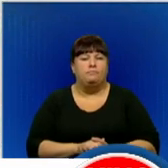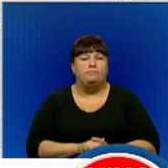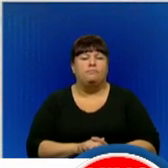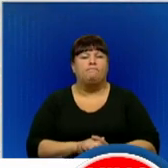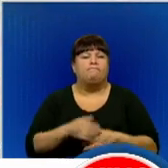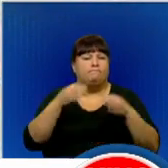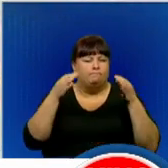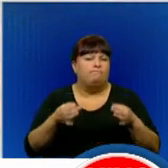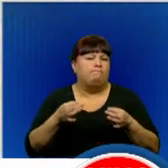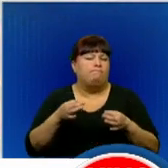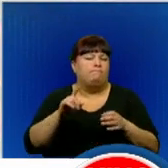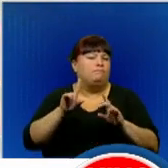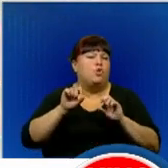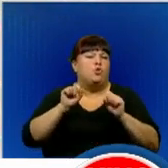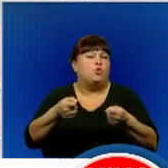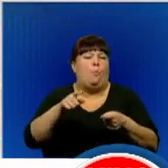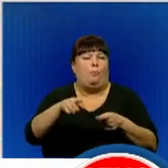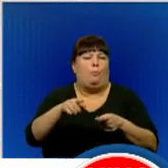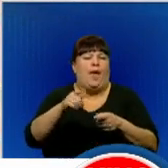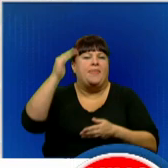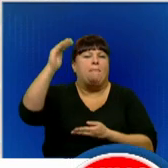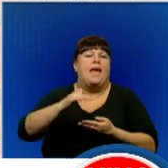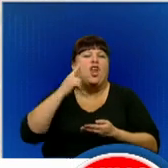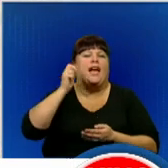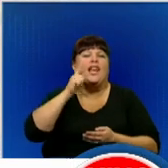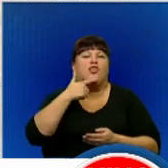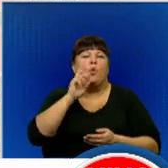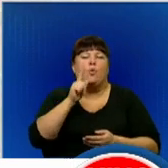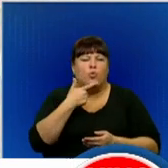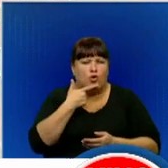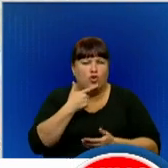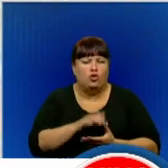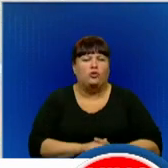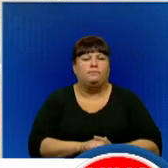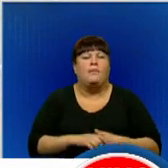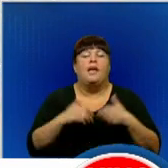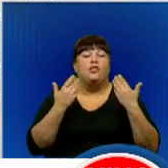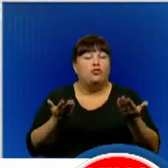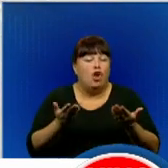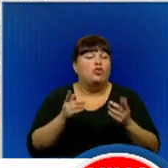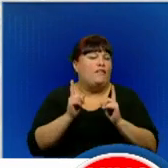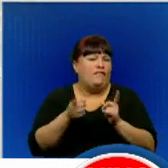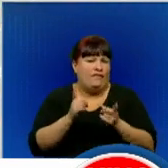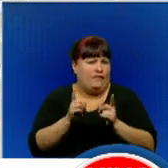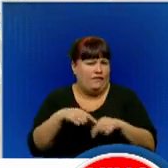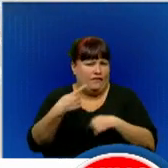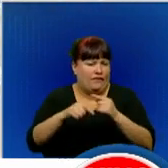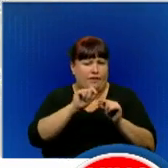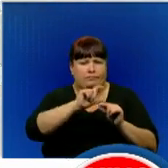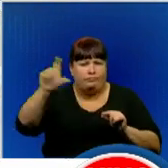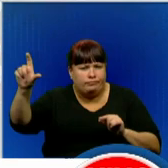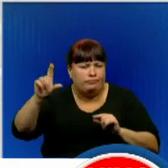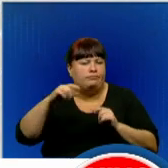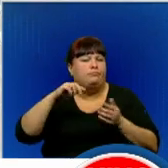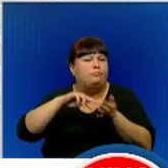claramente se suspende la disminución de ingresos brutos por lo tanto se sigue manteniendo la escala se